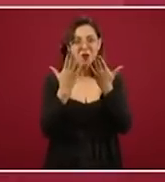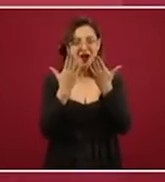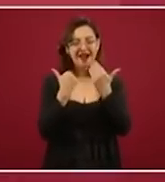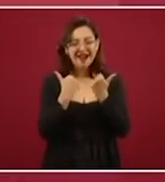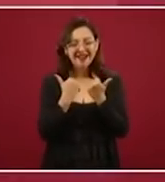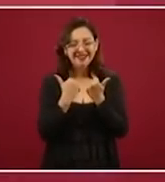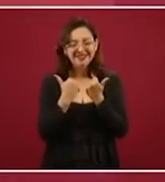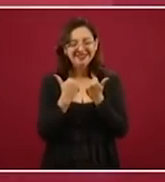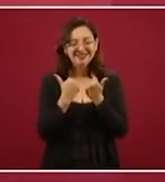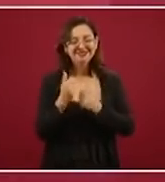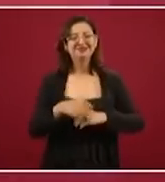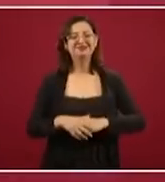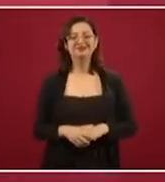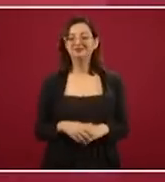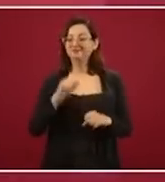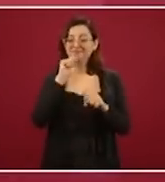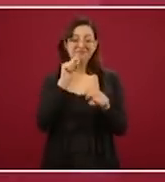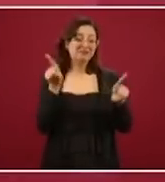Esto